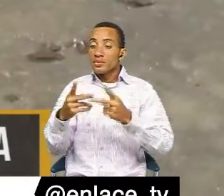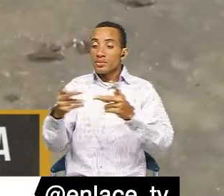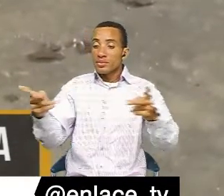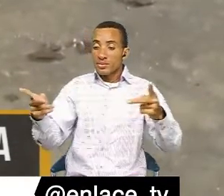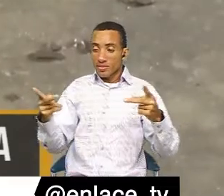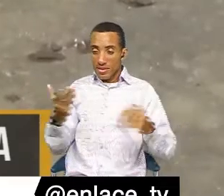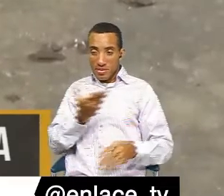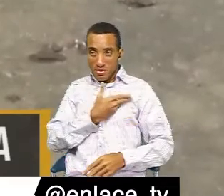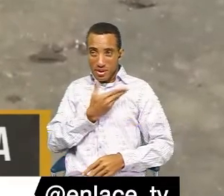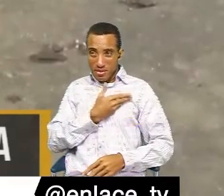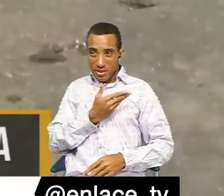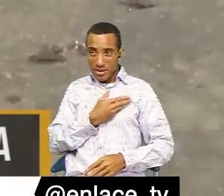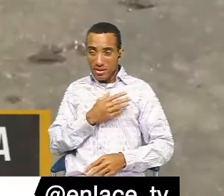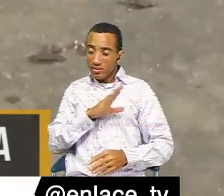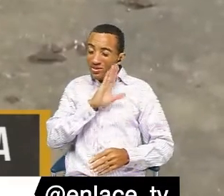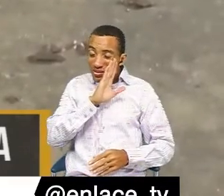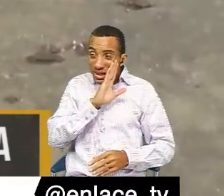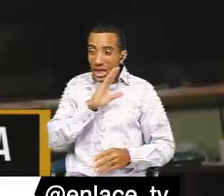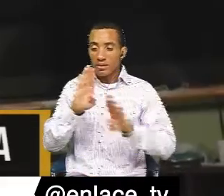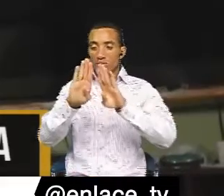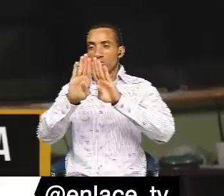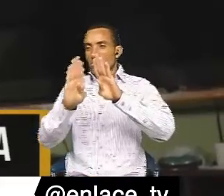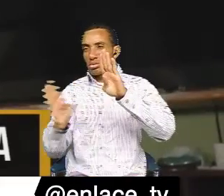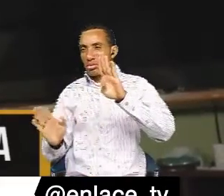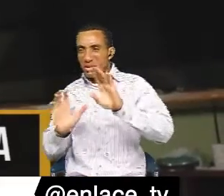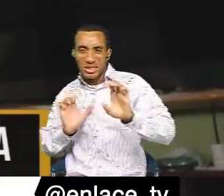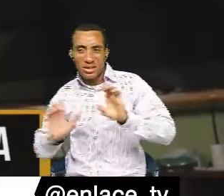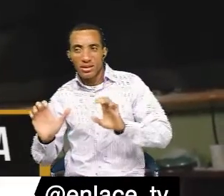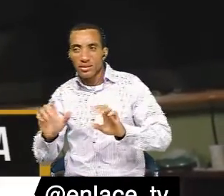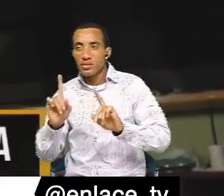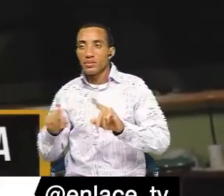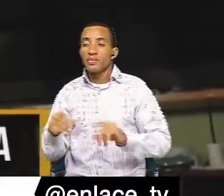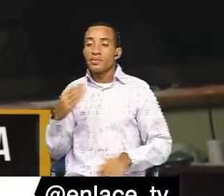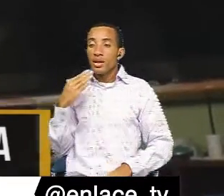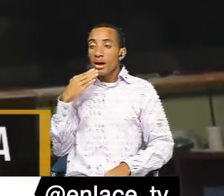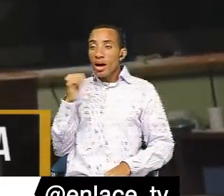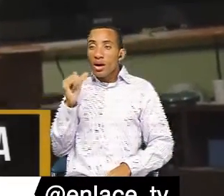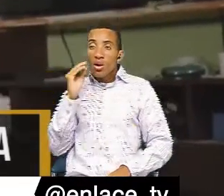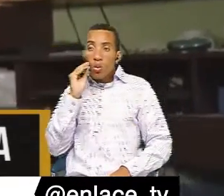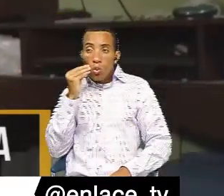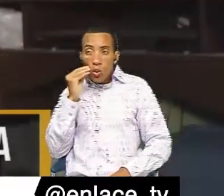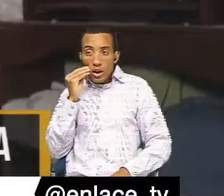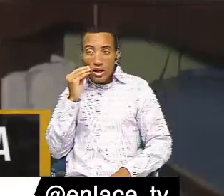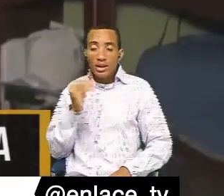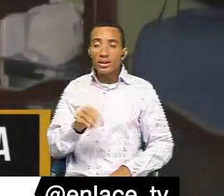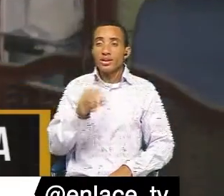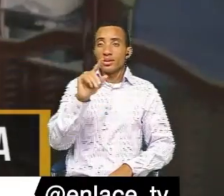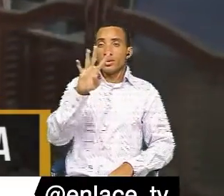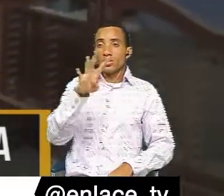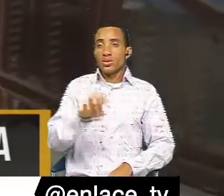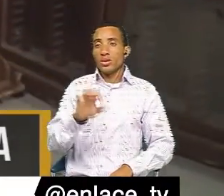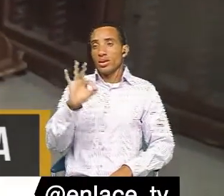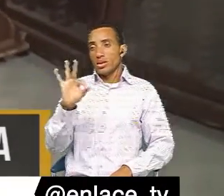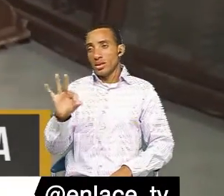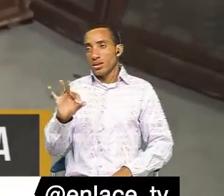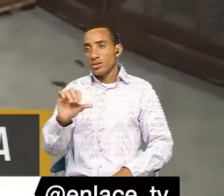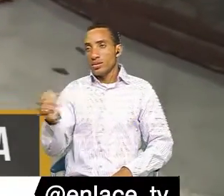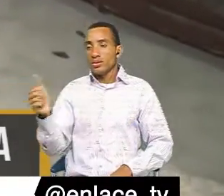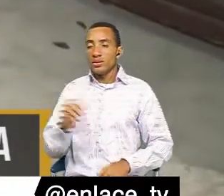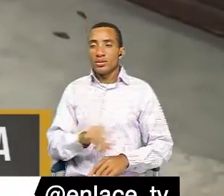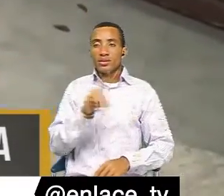solo viven tres personas, mi abuela que tiene 93 años, mi mamá que tiene 60 años y el esposo de ella que